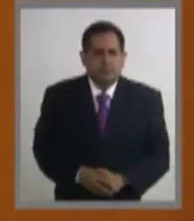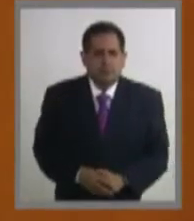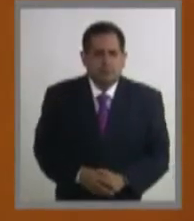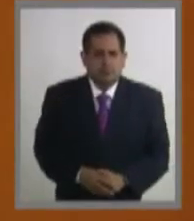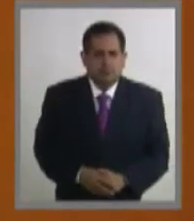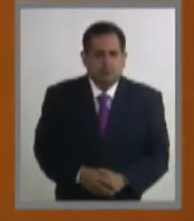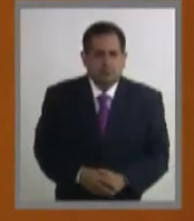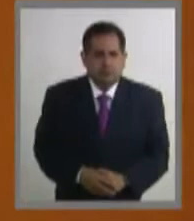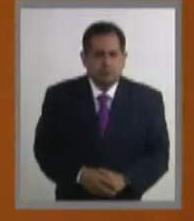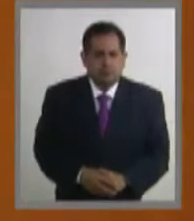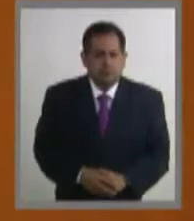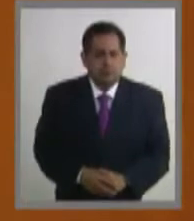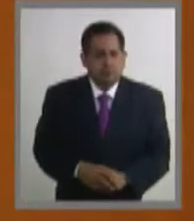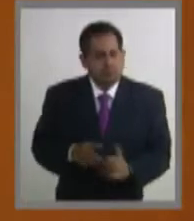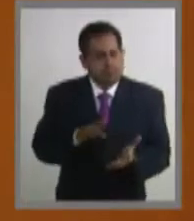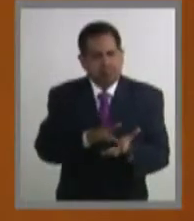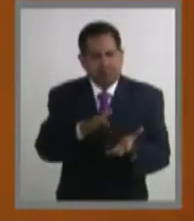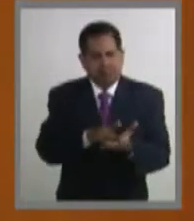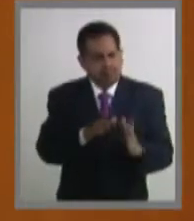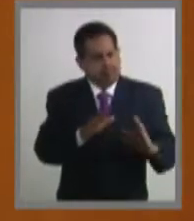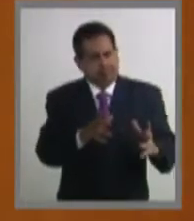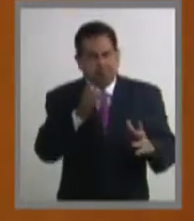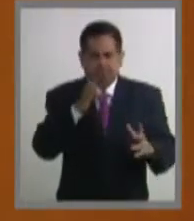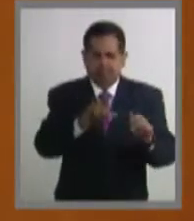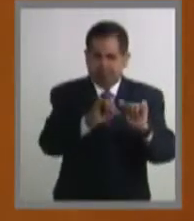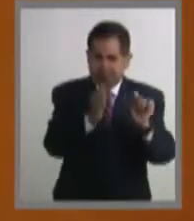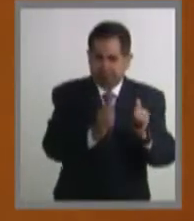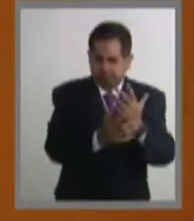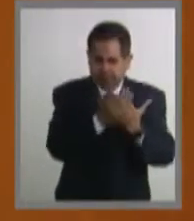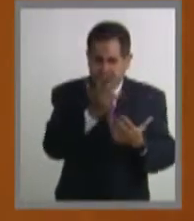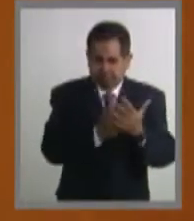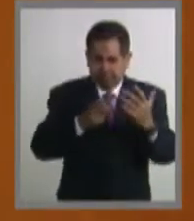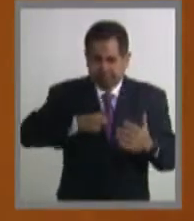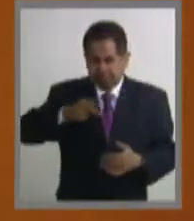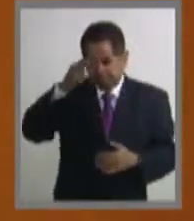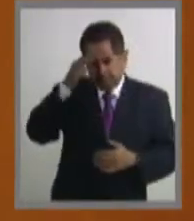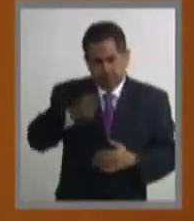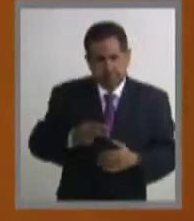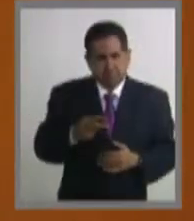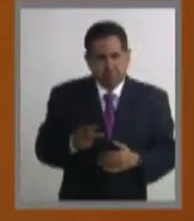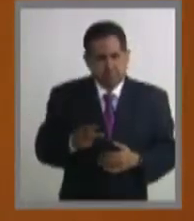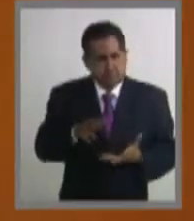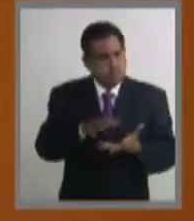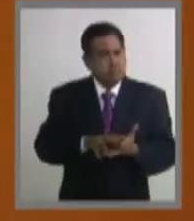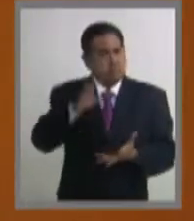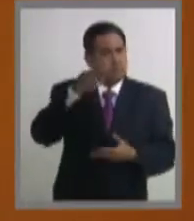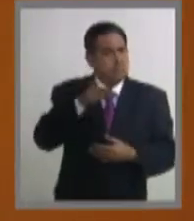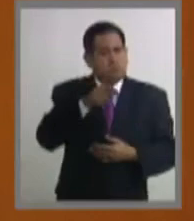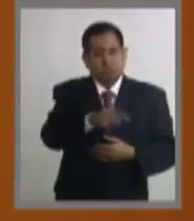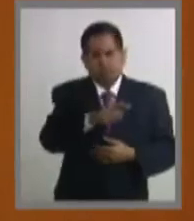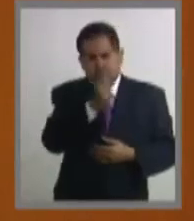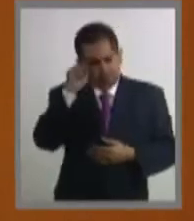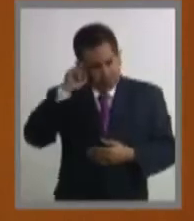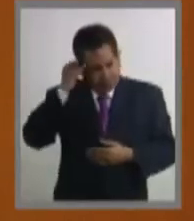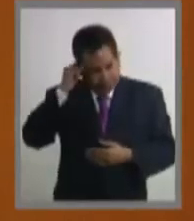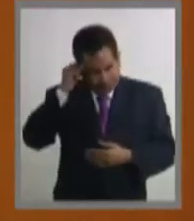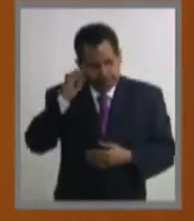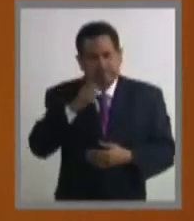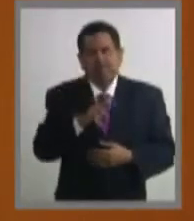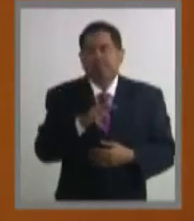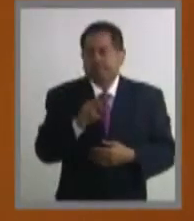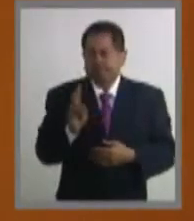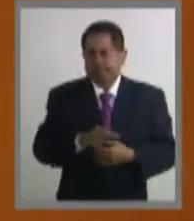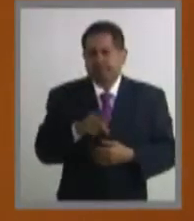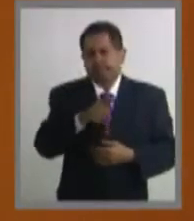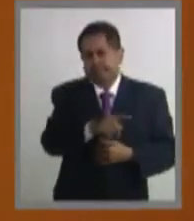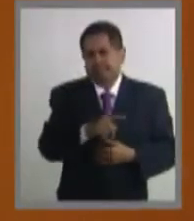muy tangible para los artesanos y las artesanas de México, que en su mayoría o son indígenas y que viven de por sí